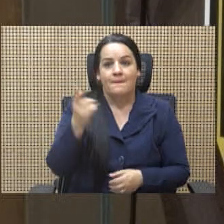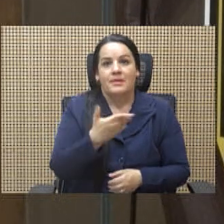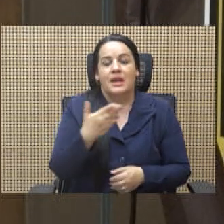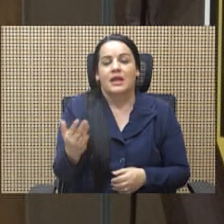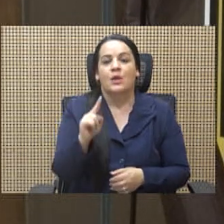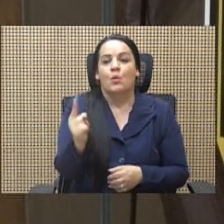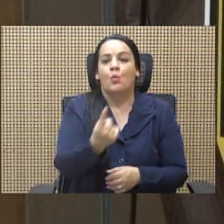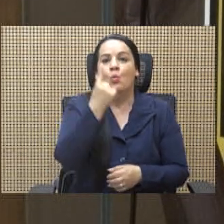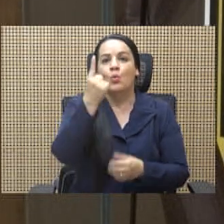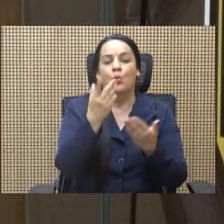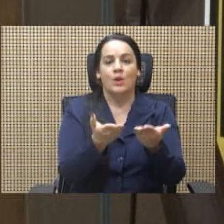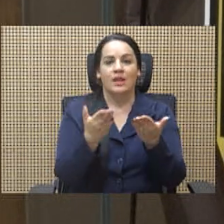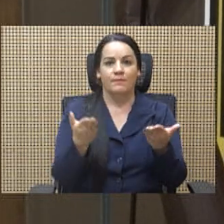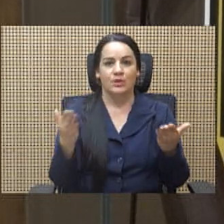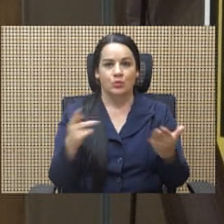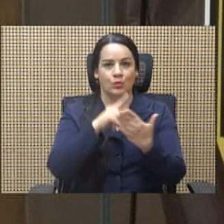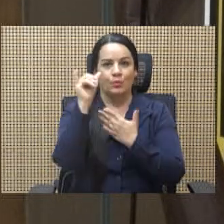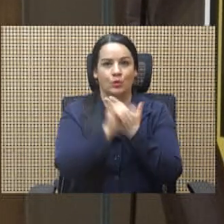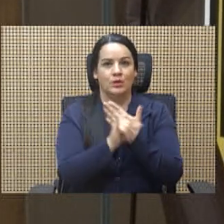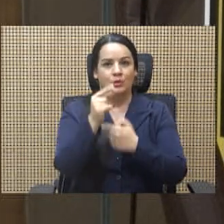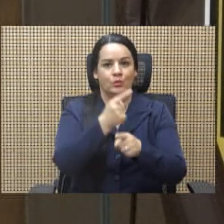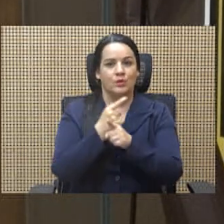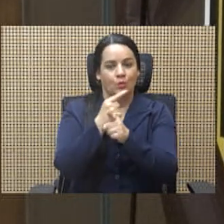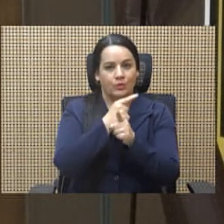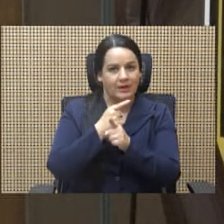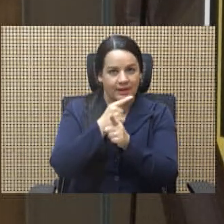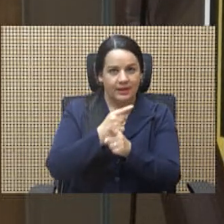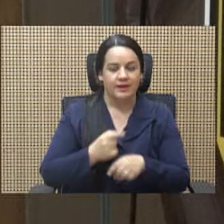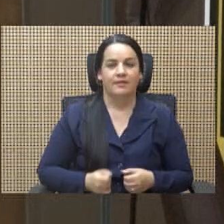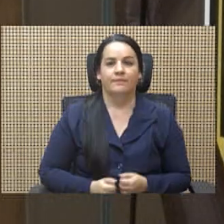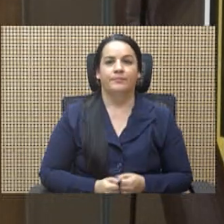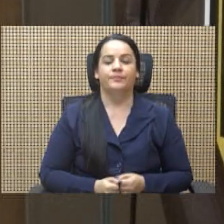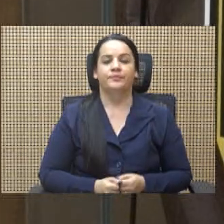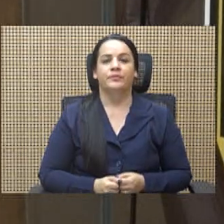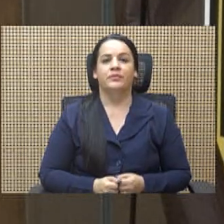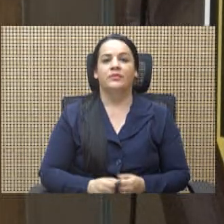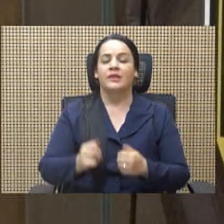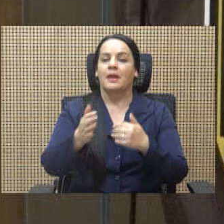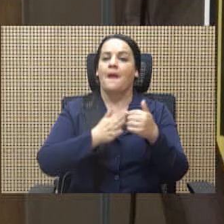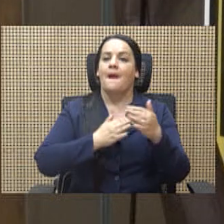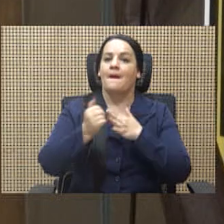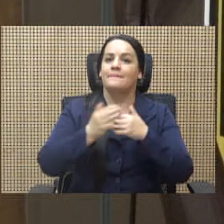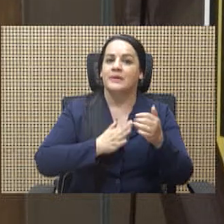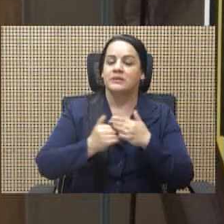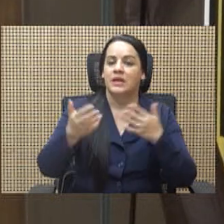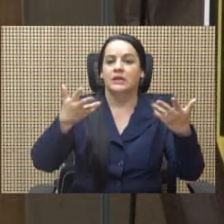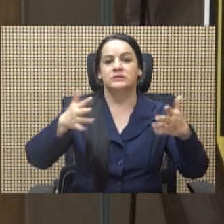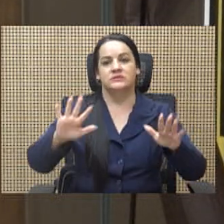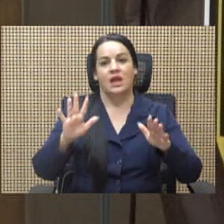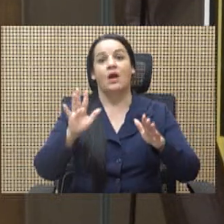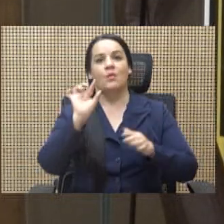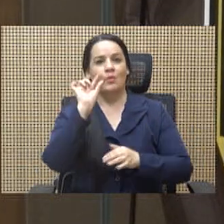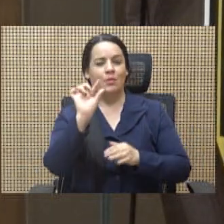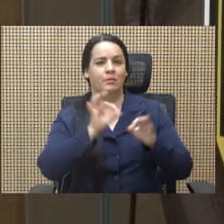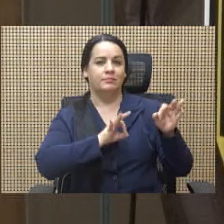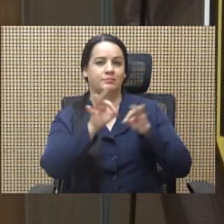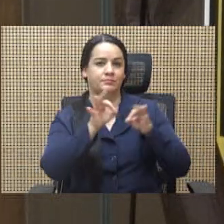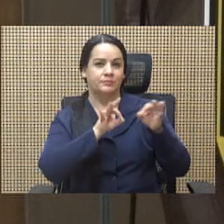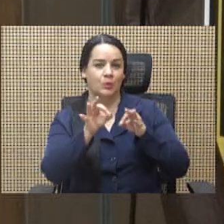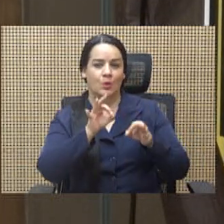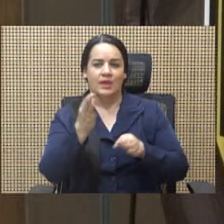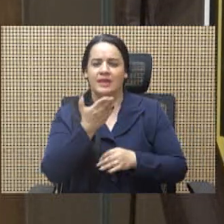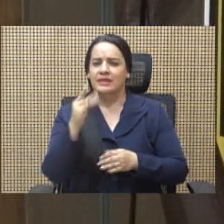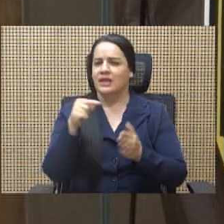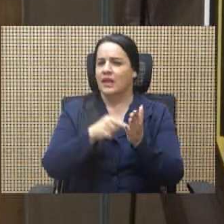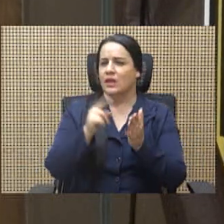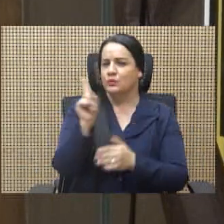proyecto se corrigiera y a pesar y ya voy a abordarlo de que eso no se